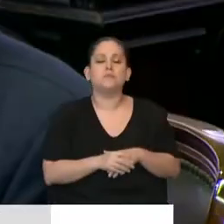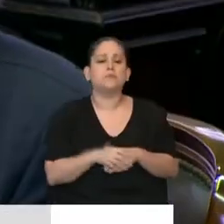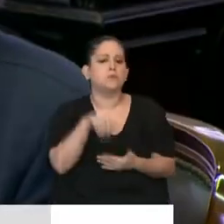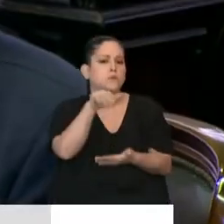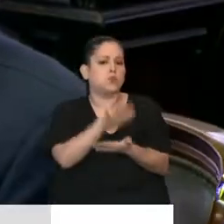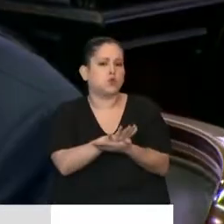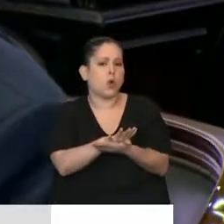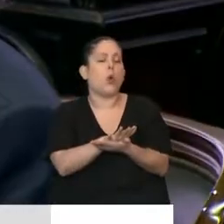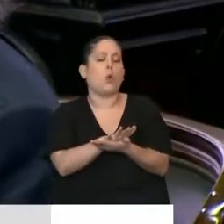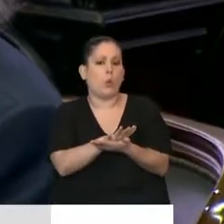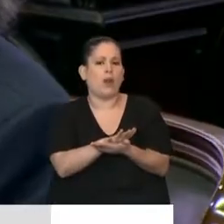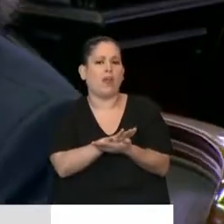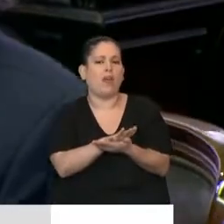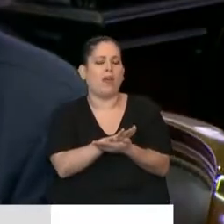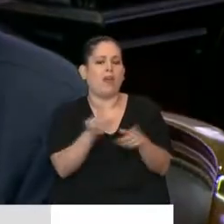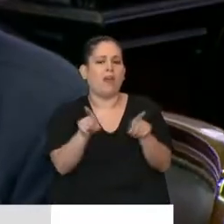remota